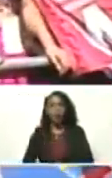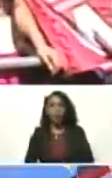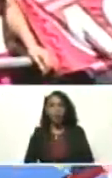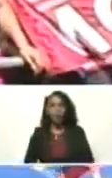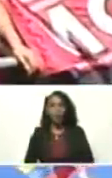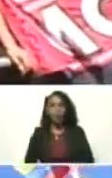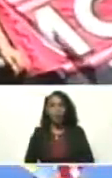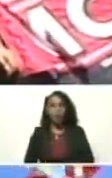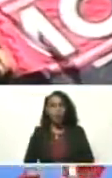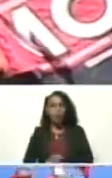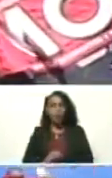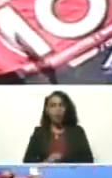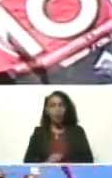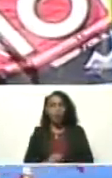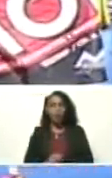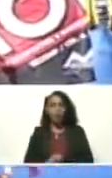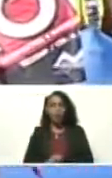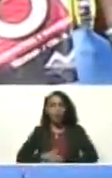Rumanía,